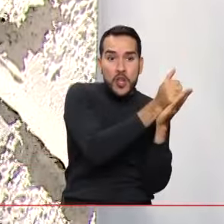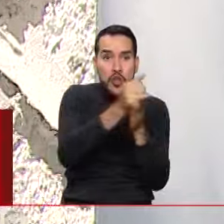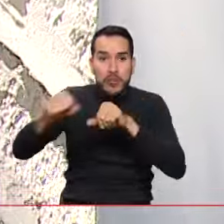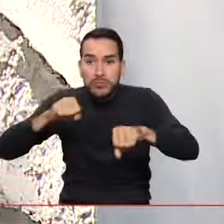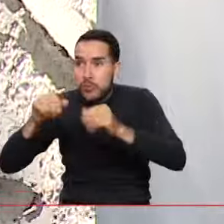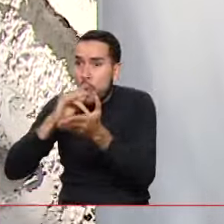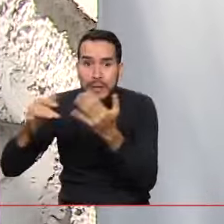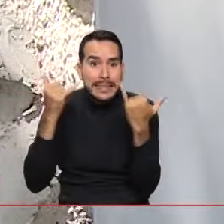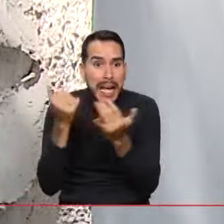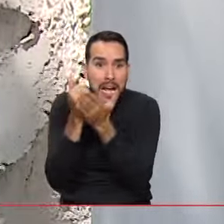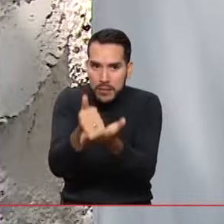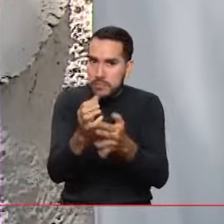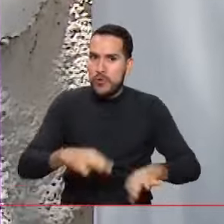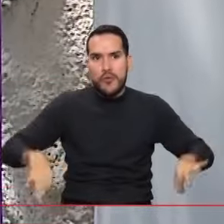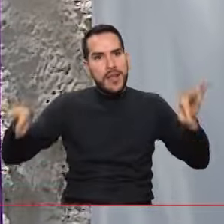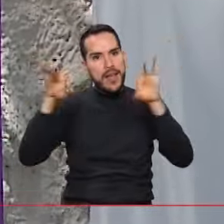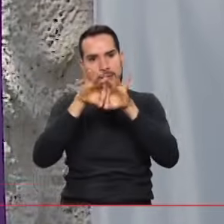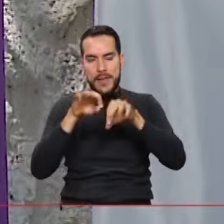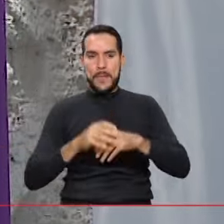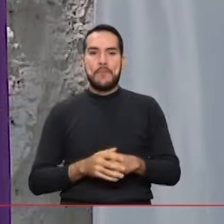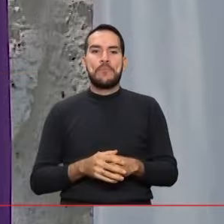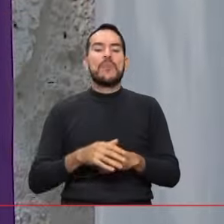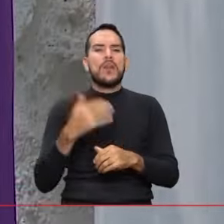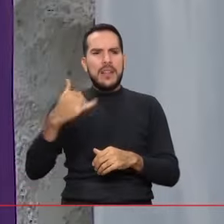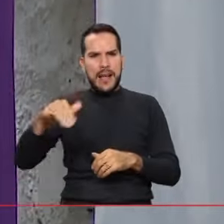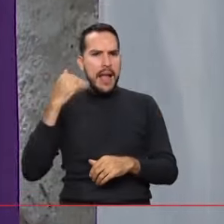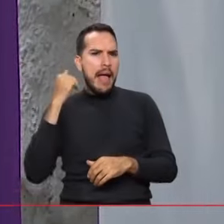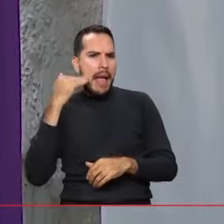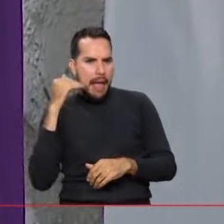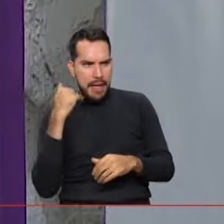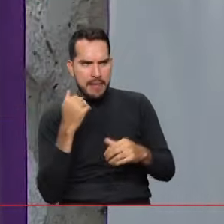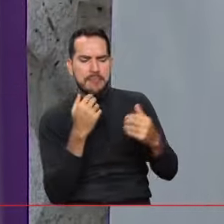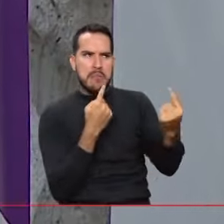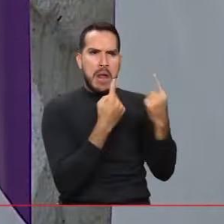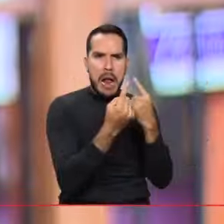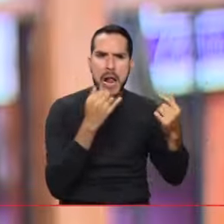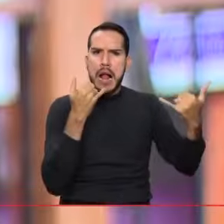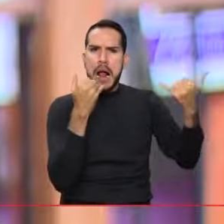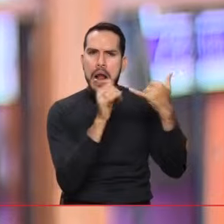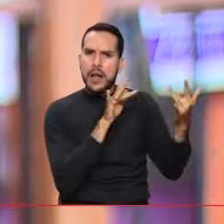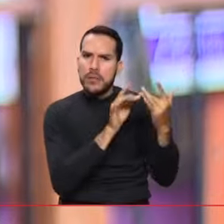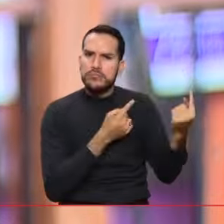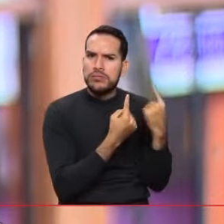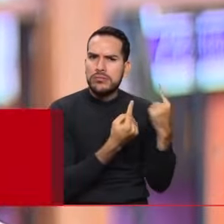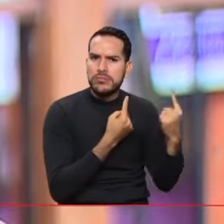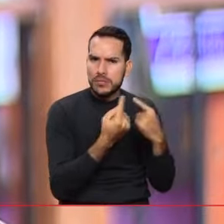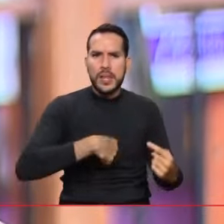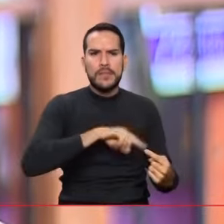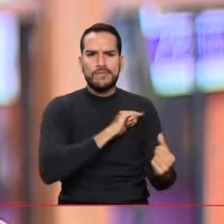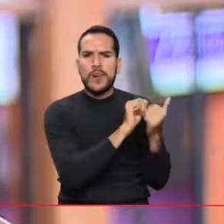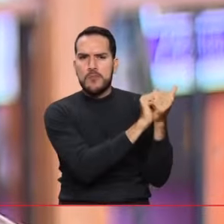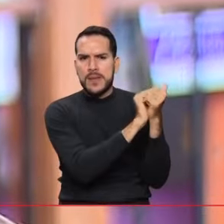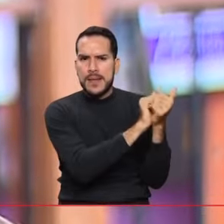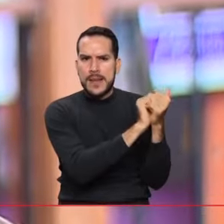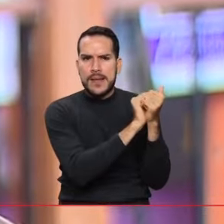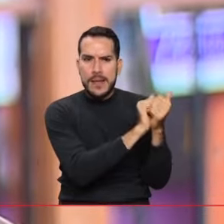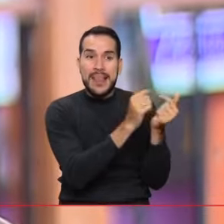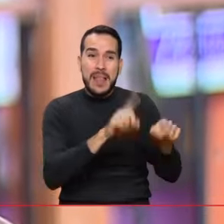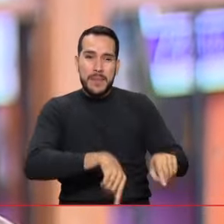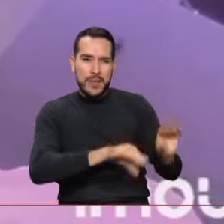persona. Ya nos contactamos con ella para que podamos hacer ese acompañamiento y también desde la orientación jurídica que ella pueda